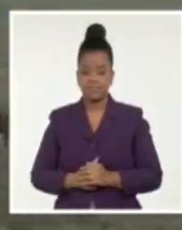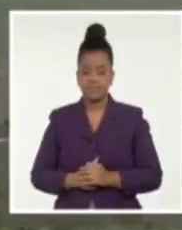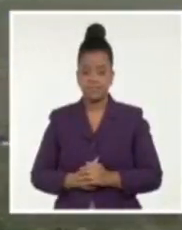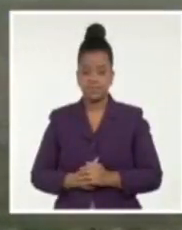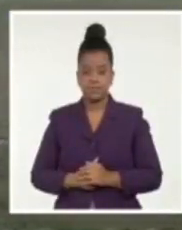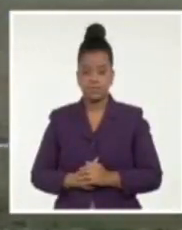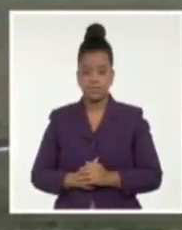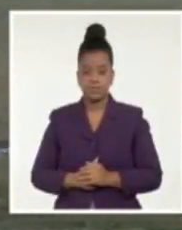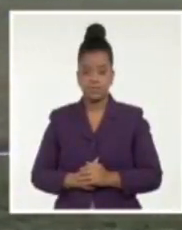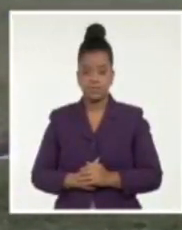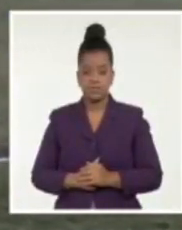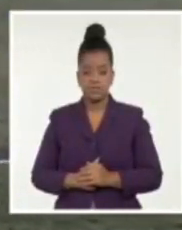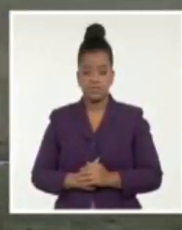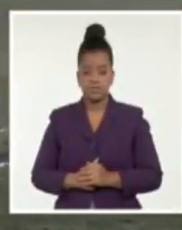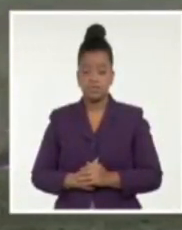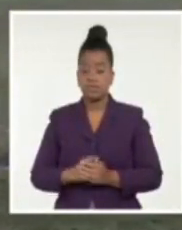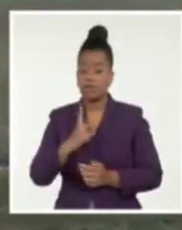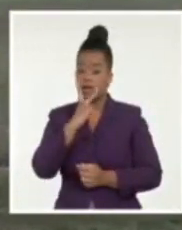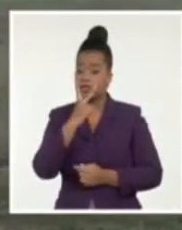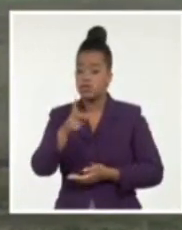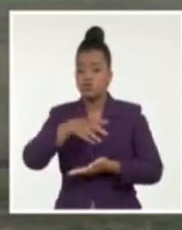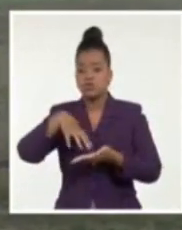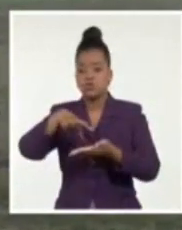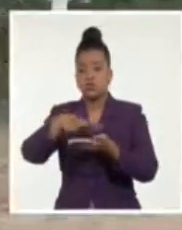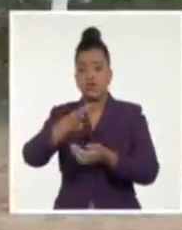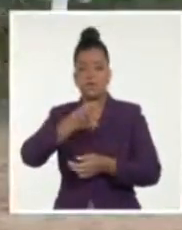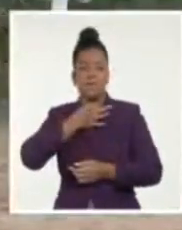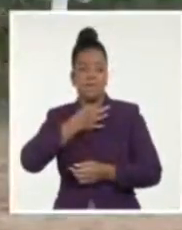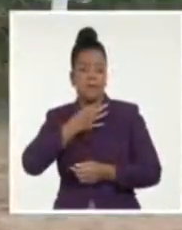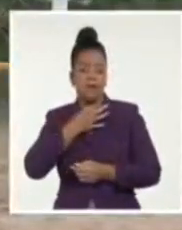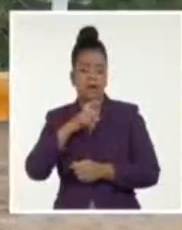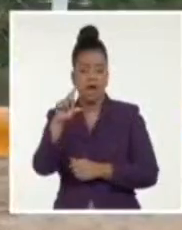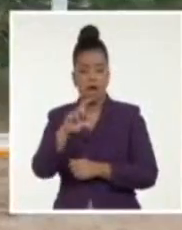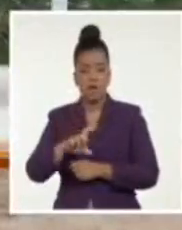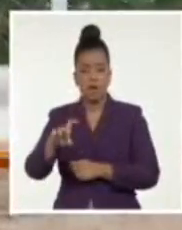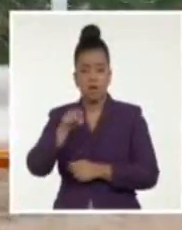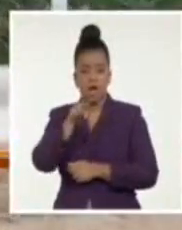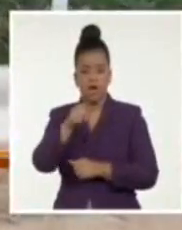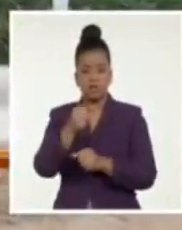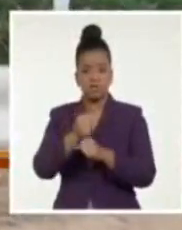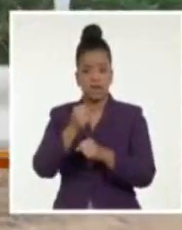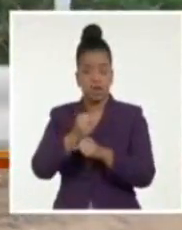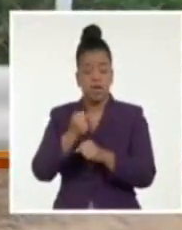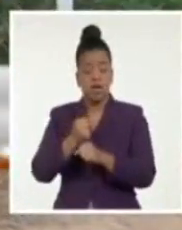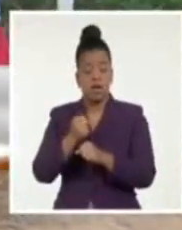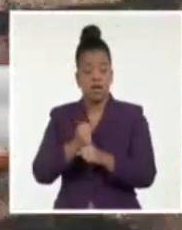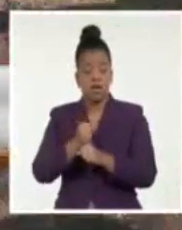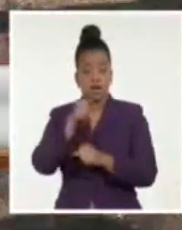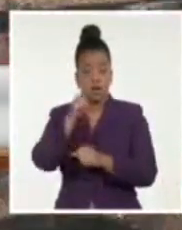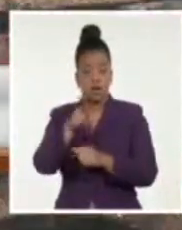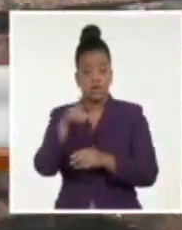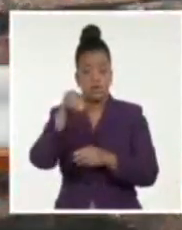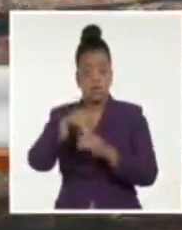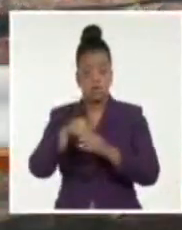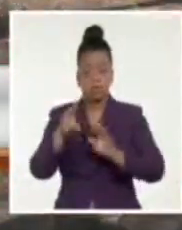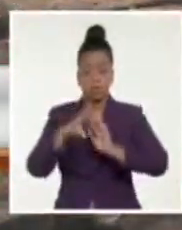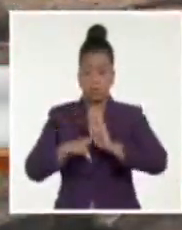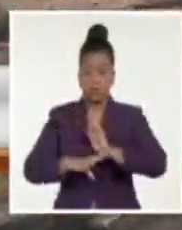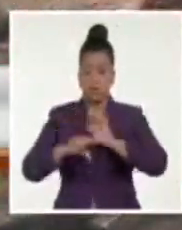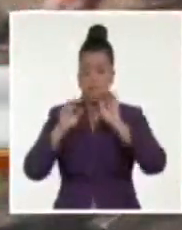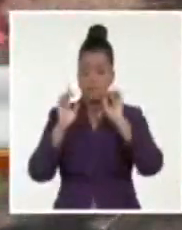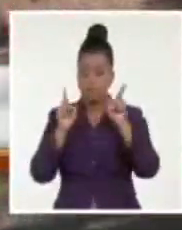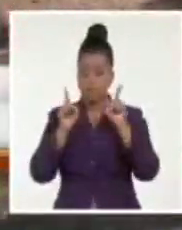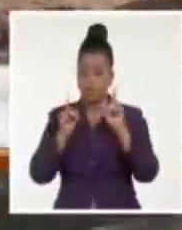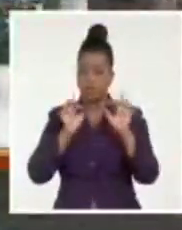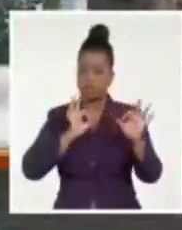La atención a zonas con vulnerabilidad social en la región agramontina no es obra de la casualidad. Forma parte de una política de prioridad